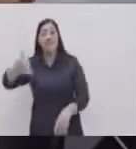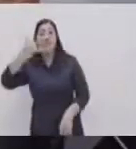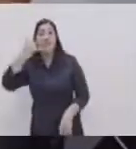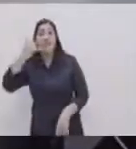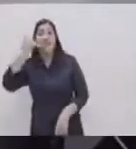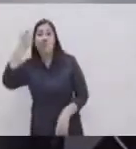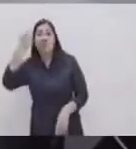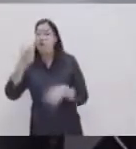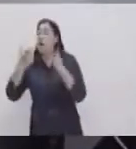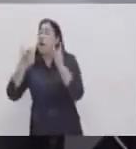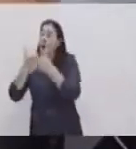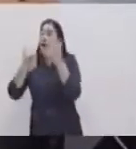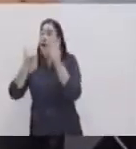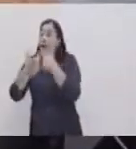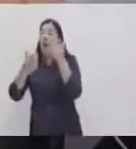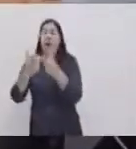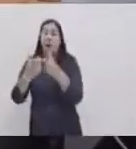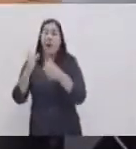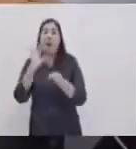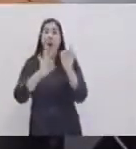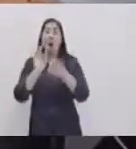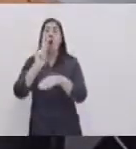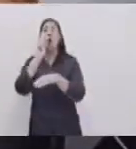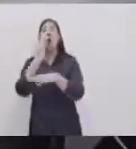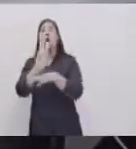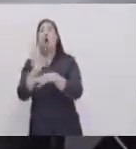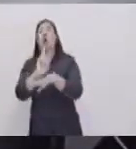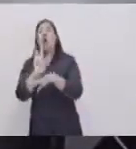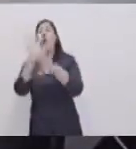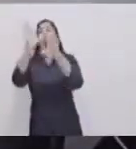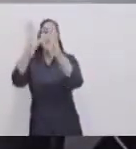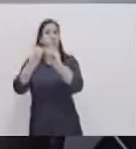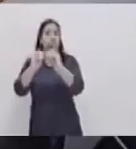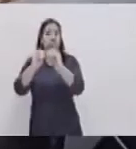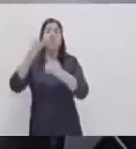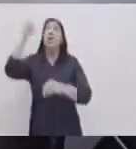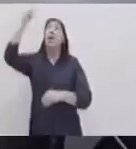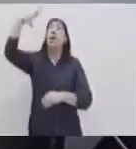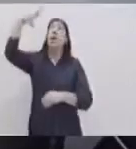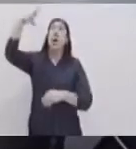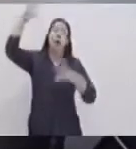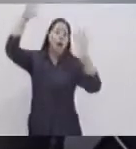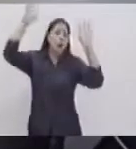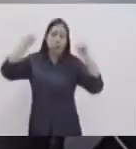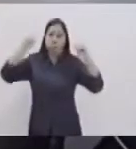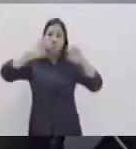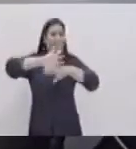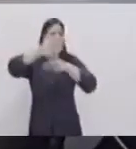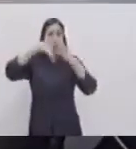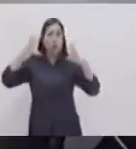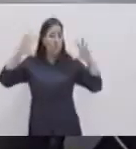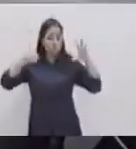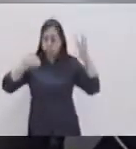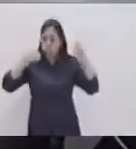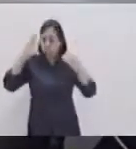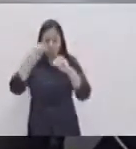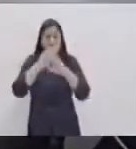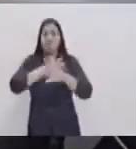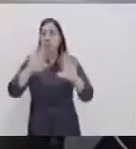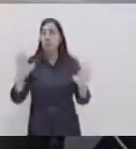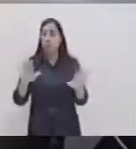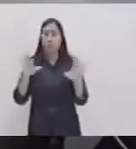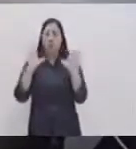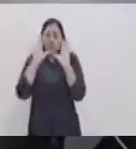celulares, no tener un televisor en la habitación, apagar las luces, lo más oscuro que pueda estar un ambiente, que a veces